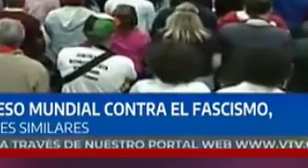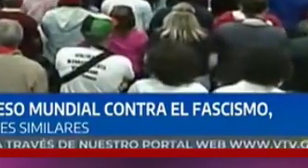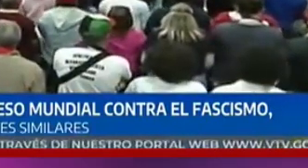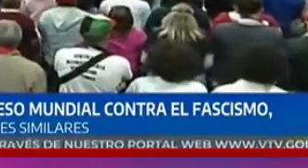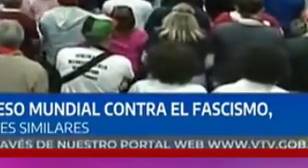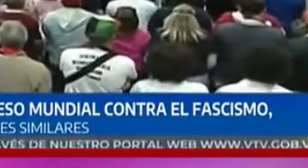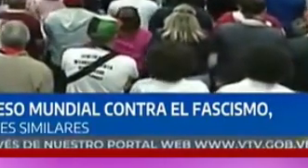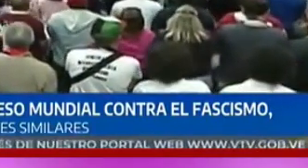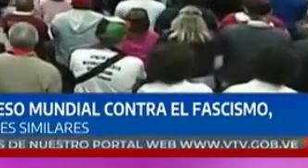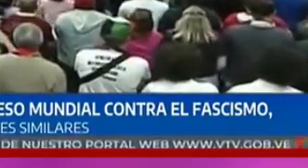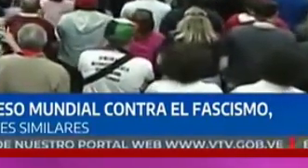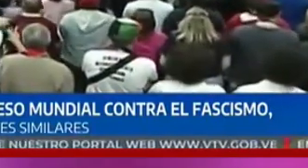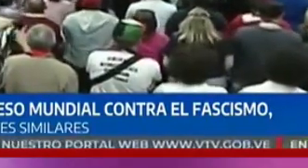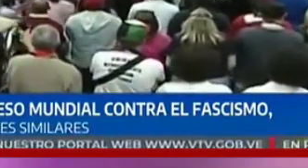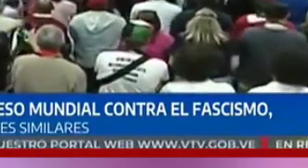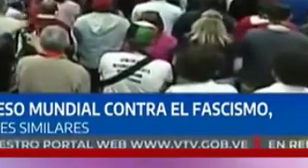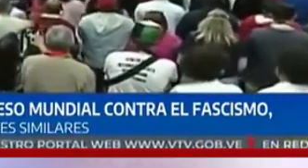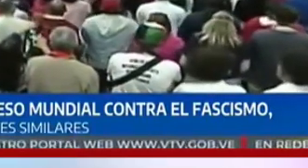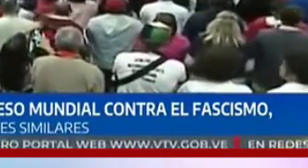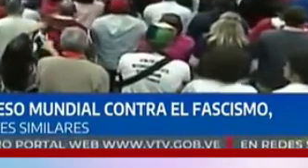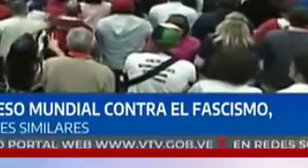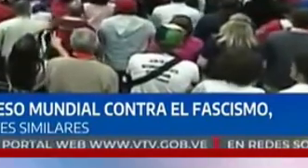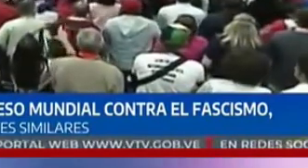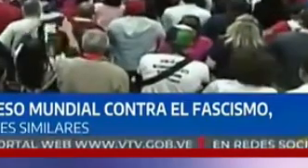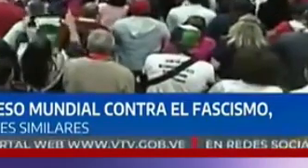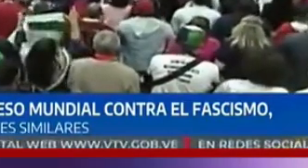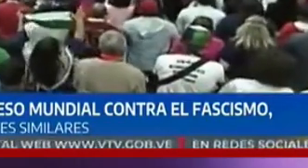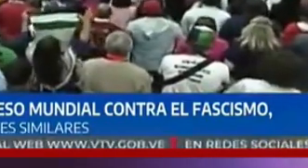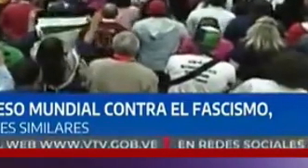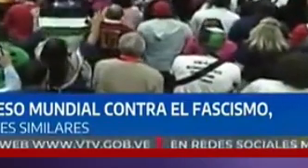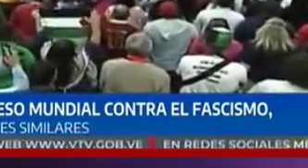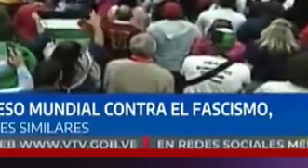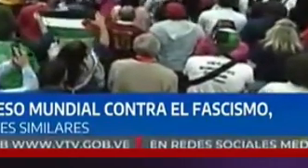que va a asumir en enero, el 10 de enero próximo,